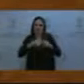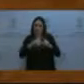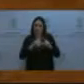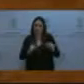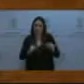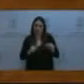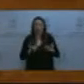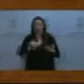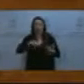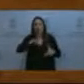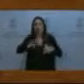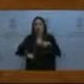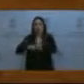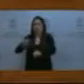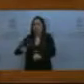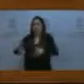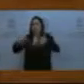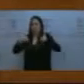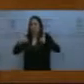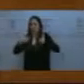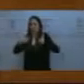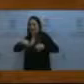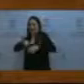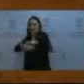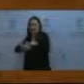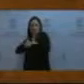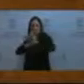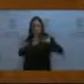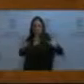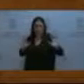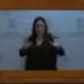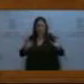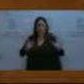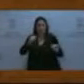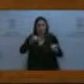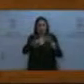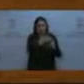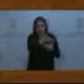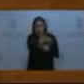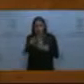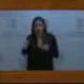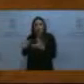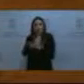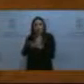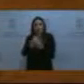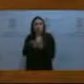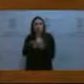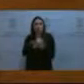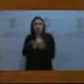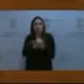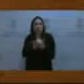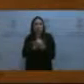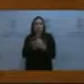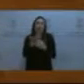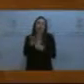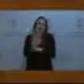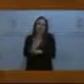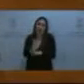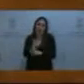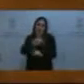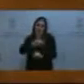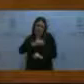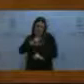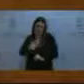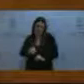competencias que le corresponde al Estado. Todos los grupos aquí representados tenemos representación a nivel nacional, por